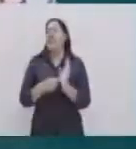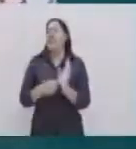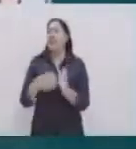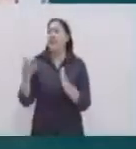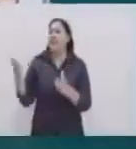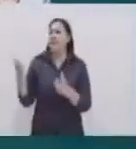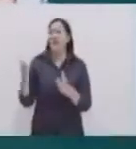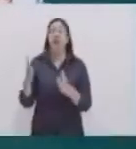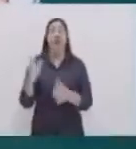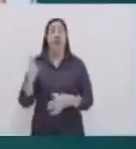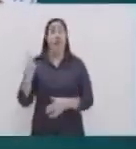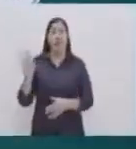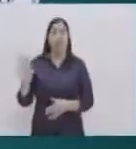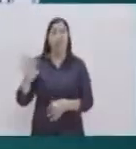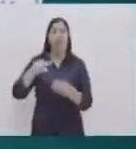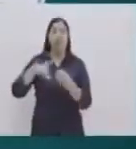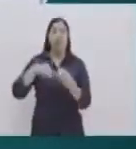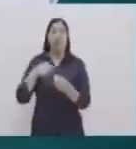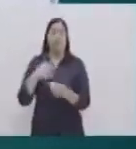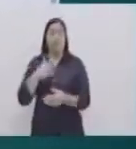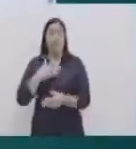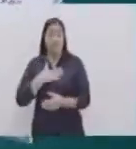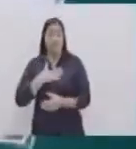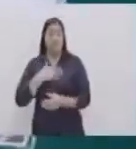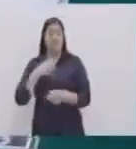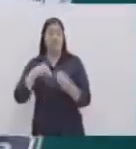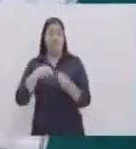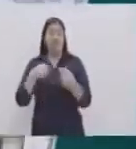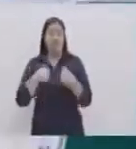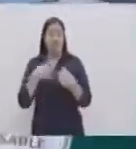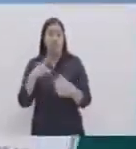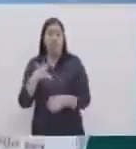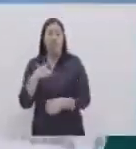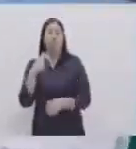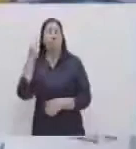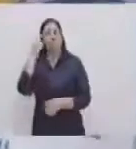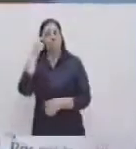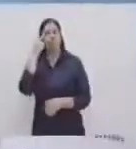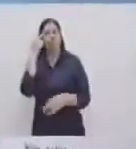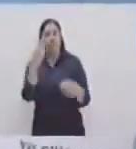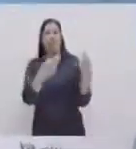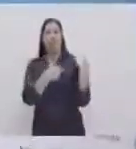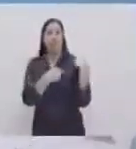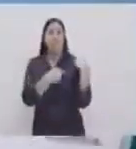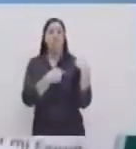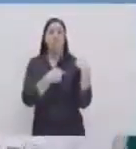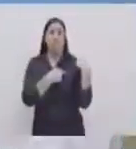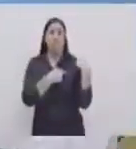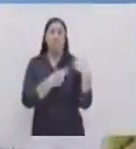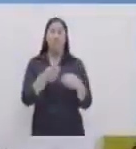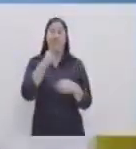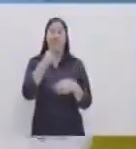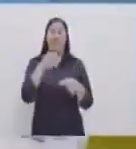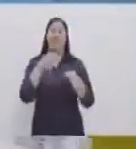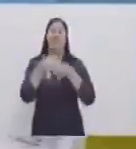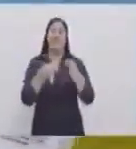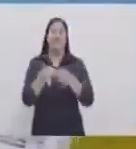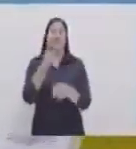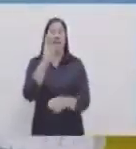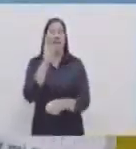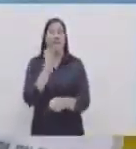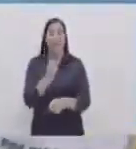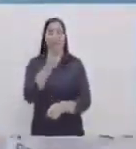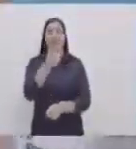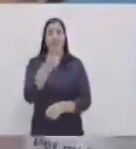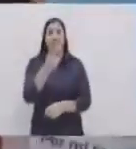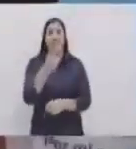presentando? Por mi familia yo elijo ser responsable. Este argumento es precisamente de